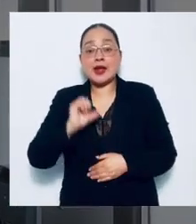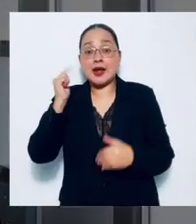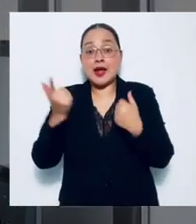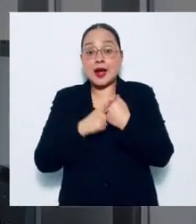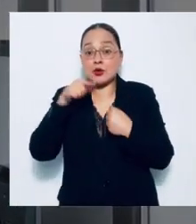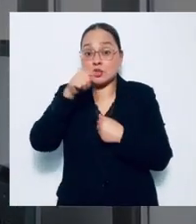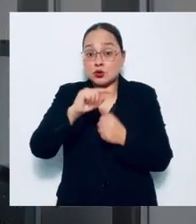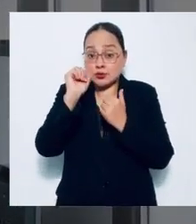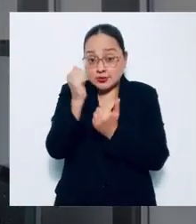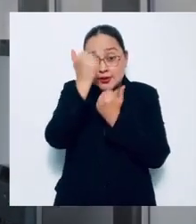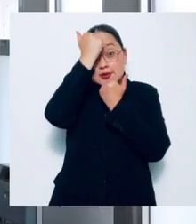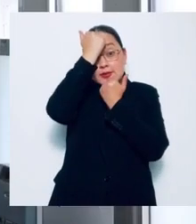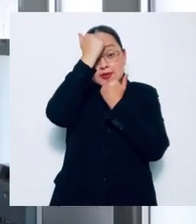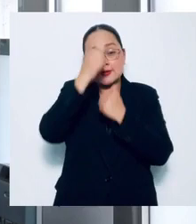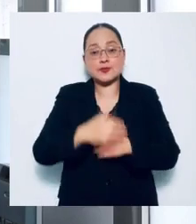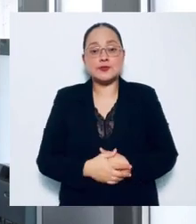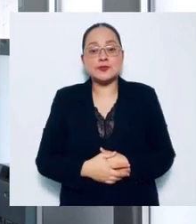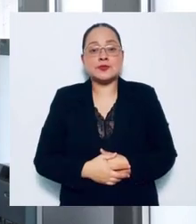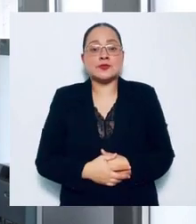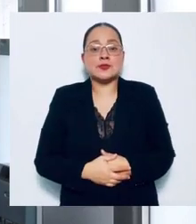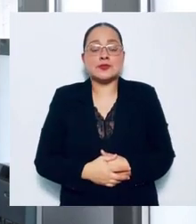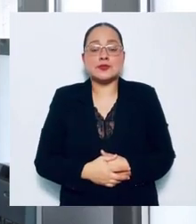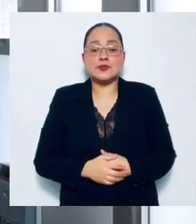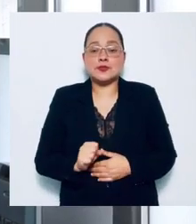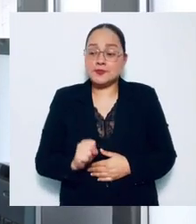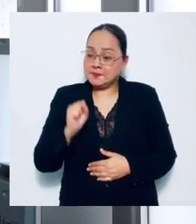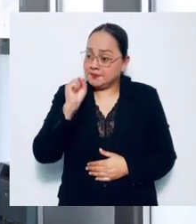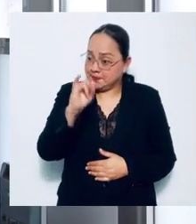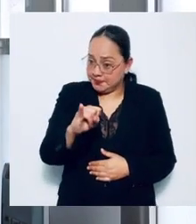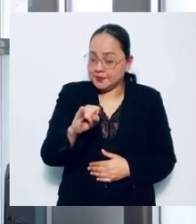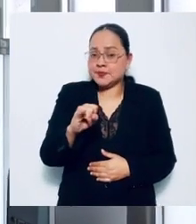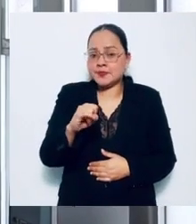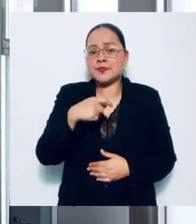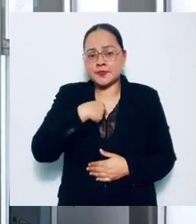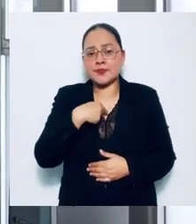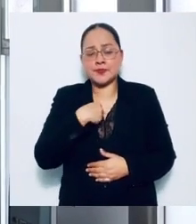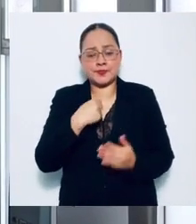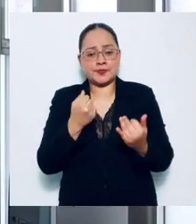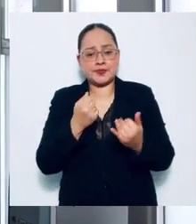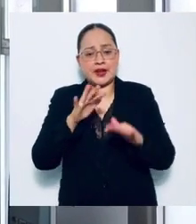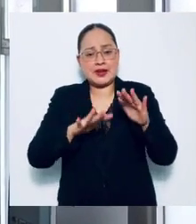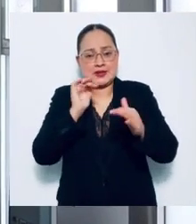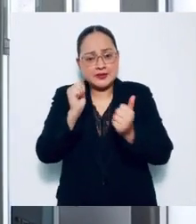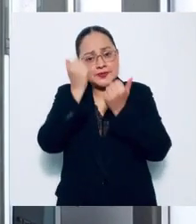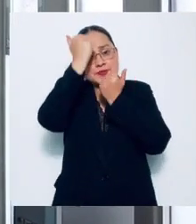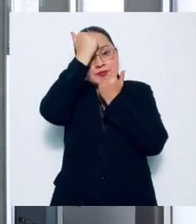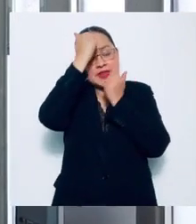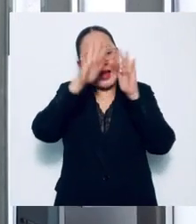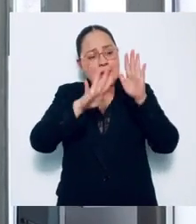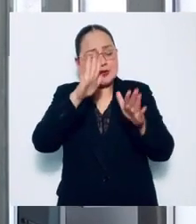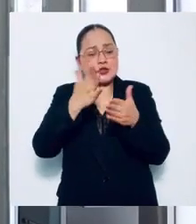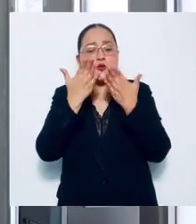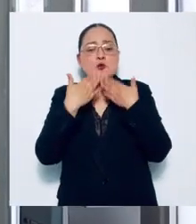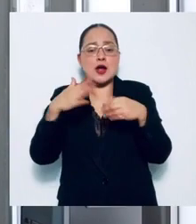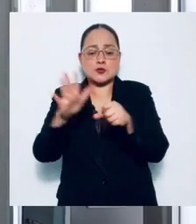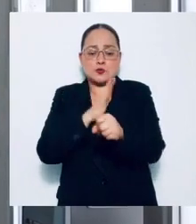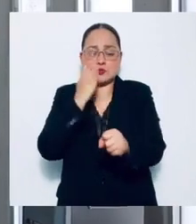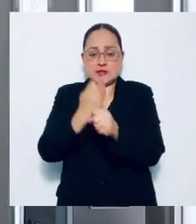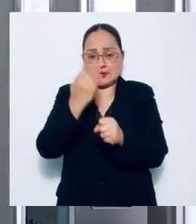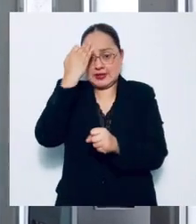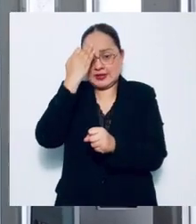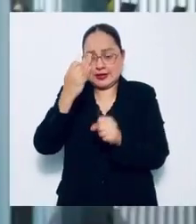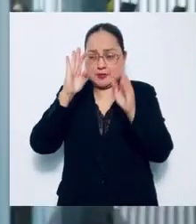que te arrepientas? Sí, me arrepiento de no dedicarle suficiente